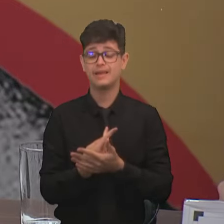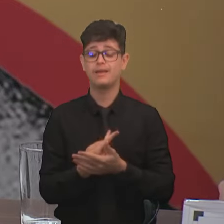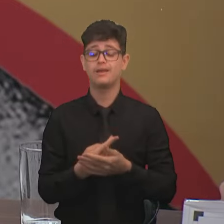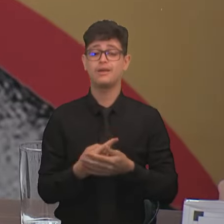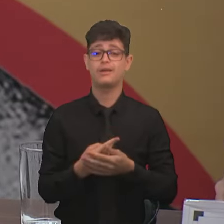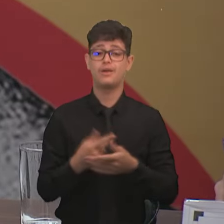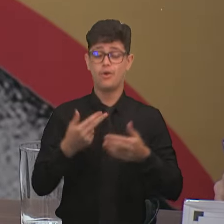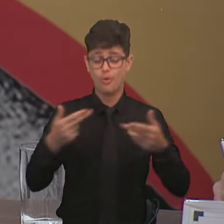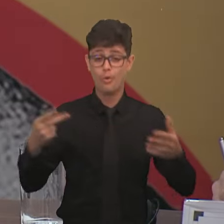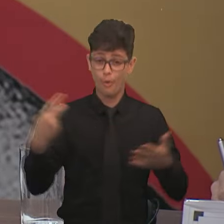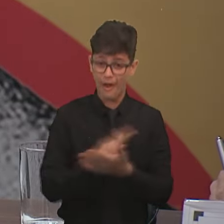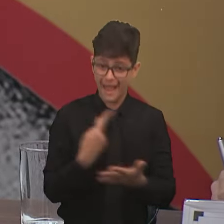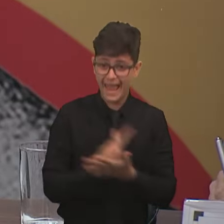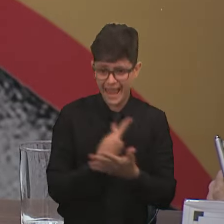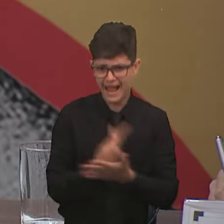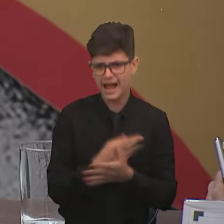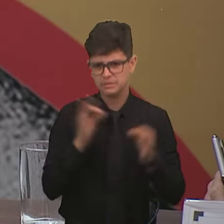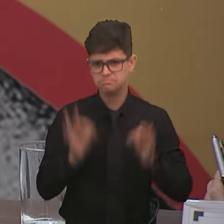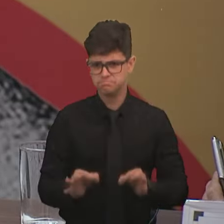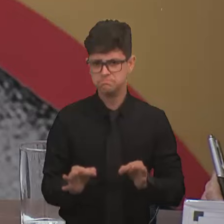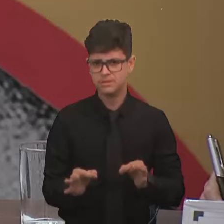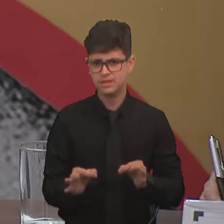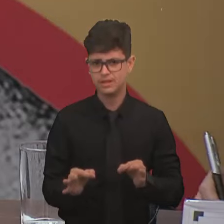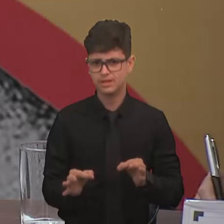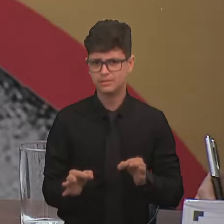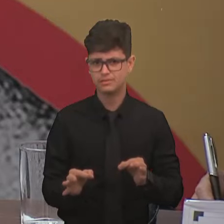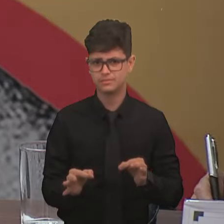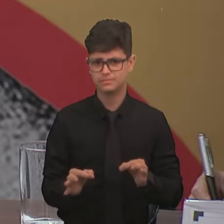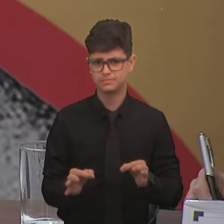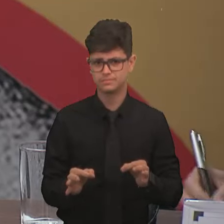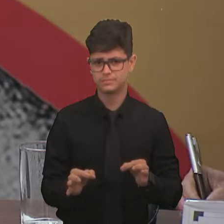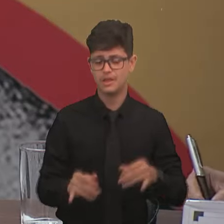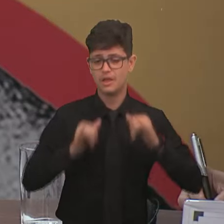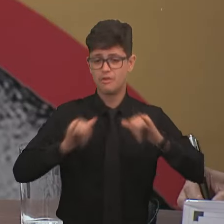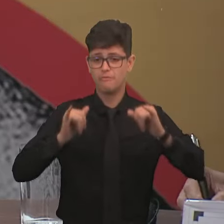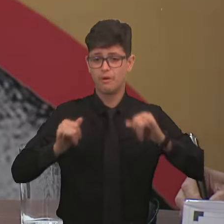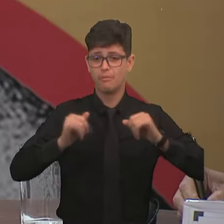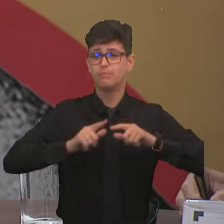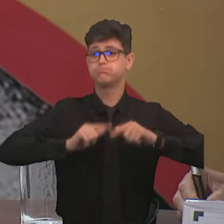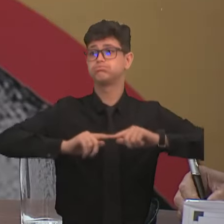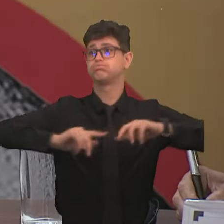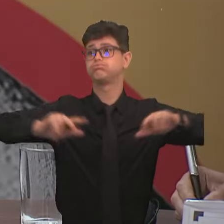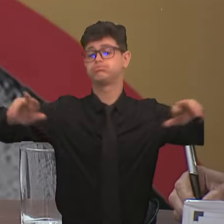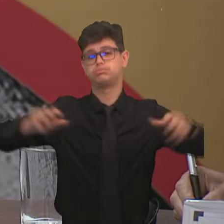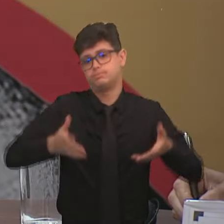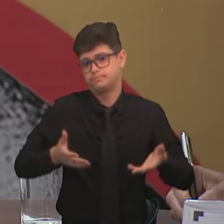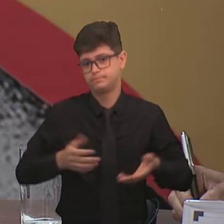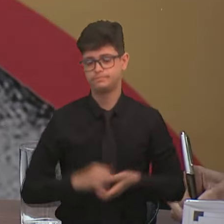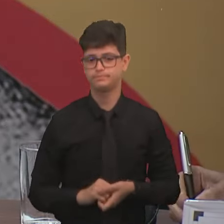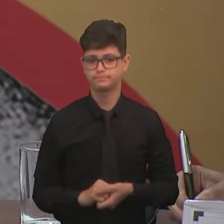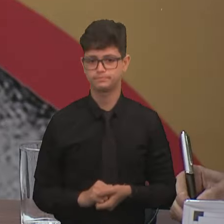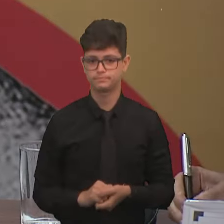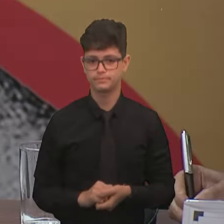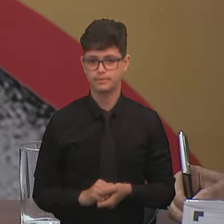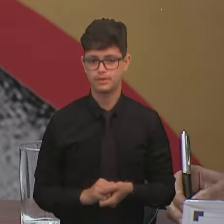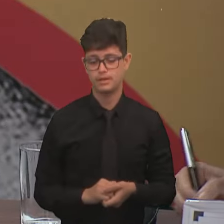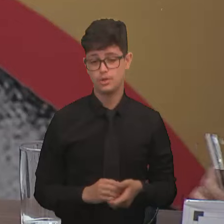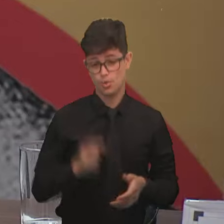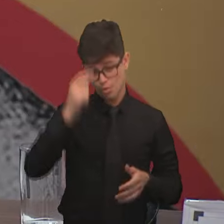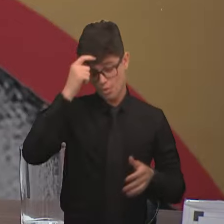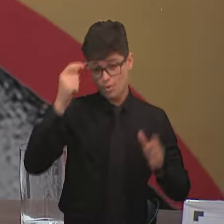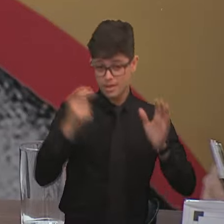uso indebido de informaciones sensibles. Otro aspecto muy importante es el potencial de la